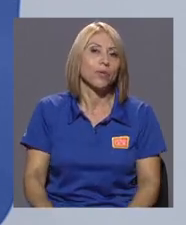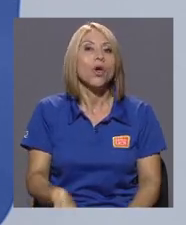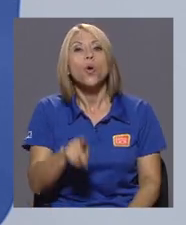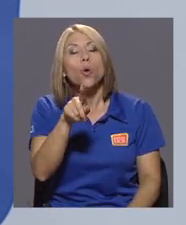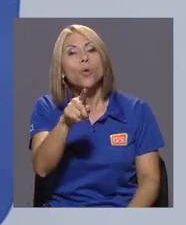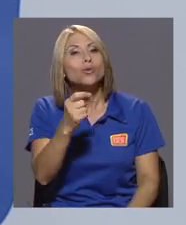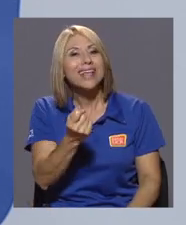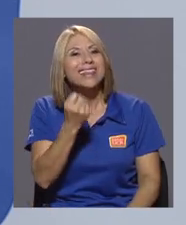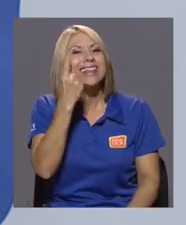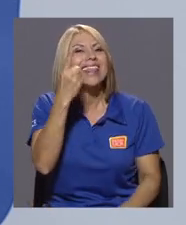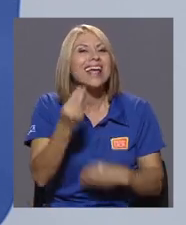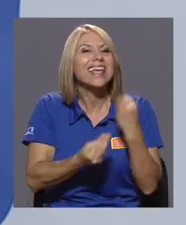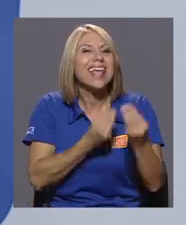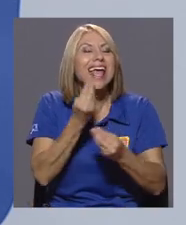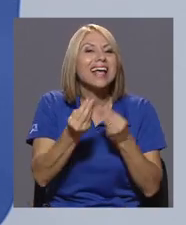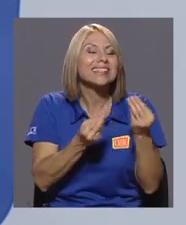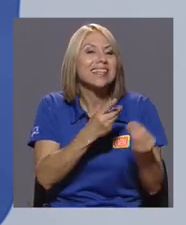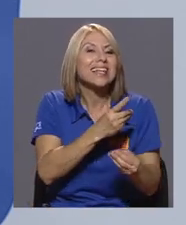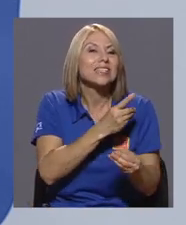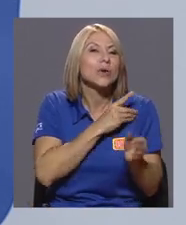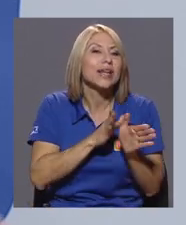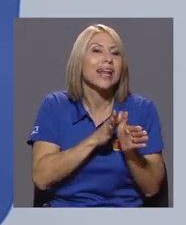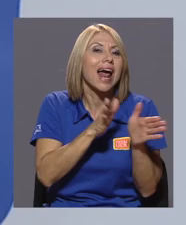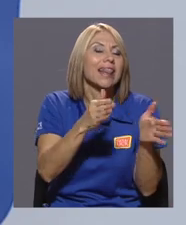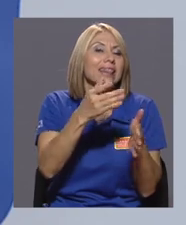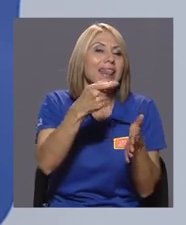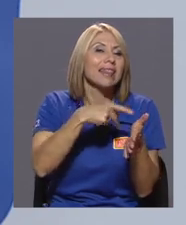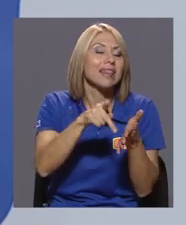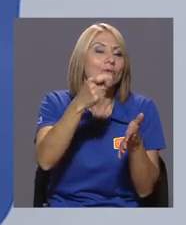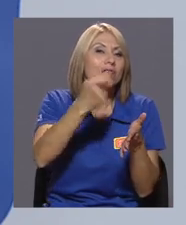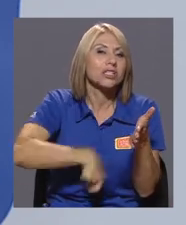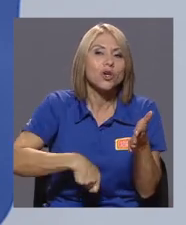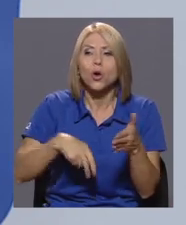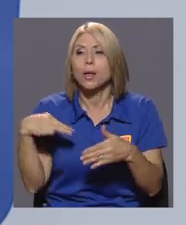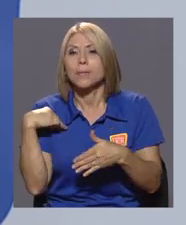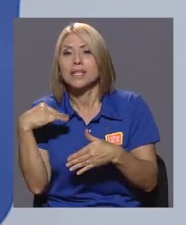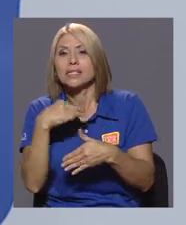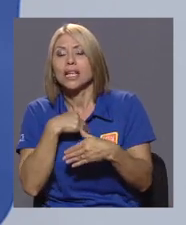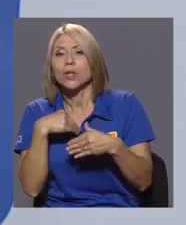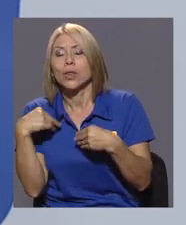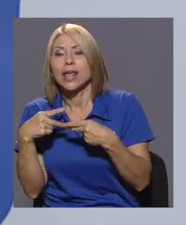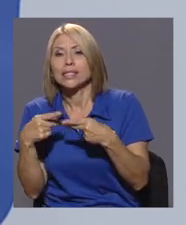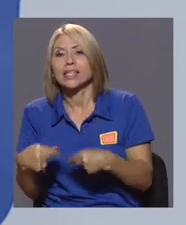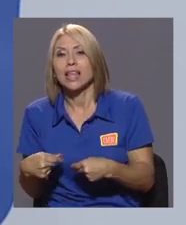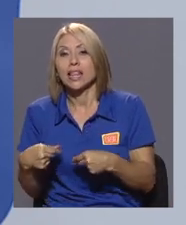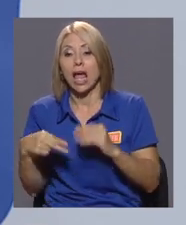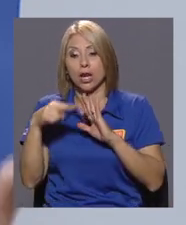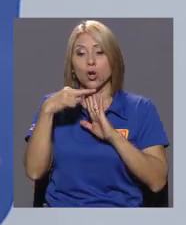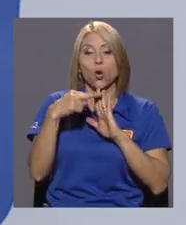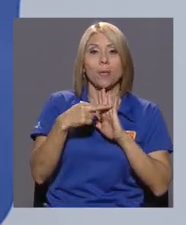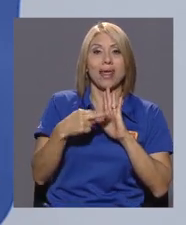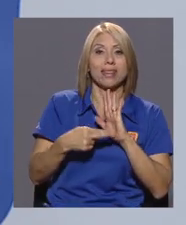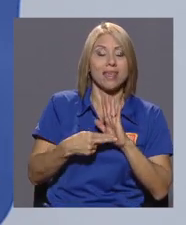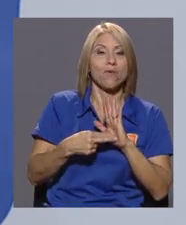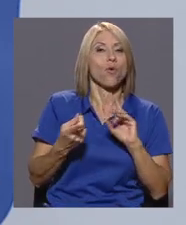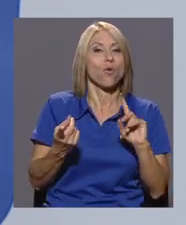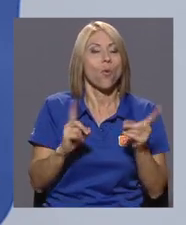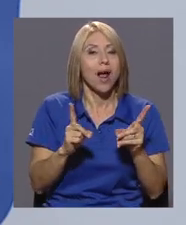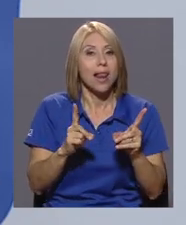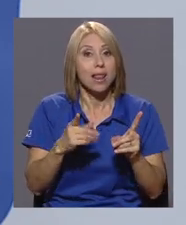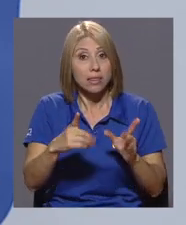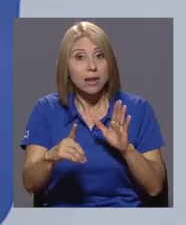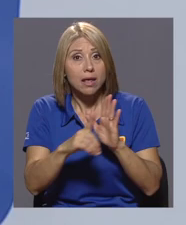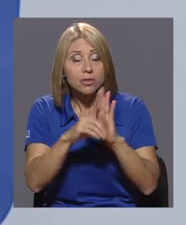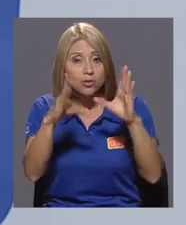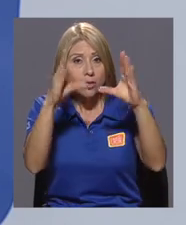general de tributación que hace el ministerio de hacienda cuál es el marco normativo cuáles son los derechos que tenemos de informarnos cuáles